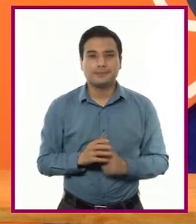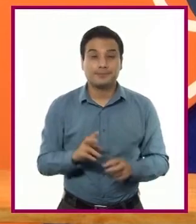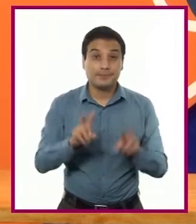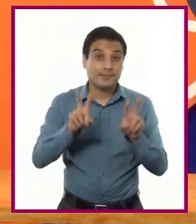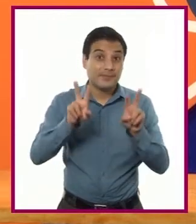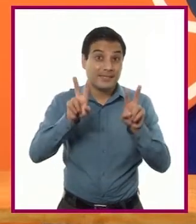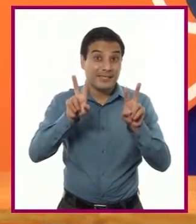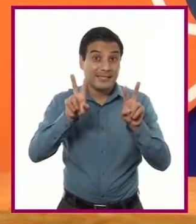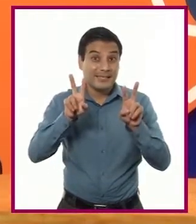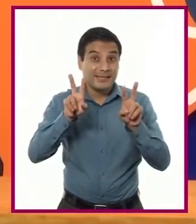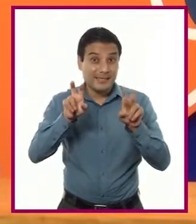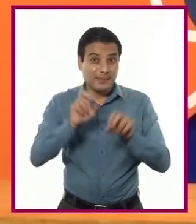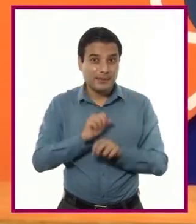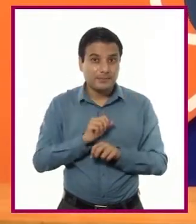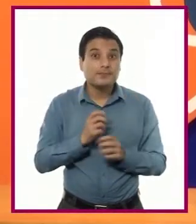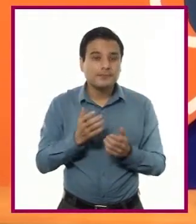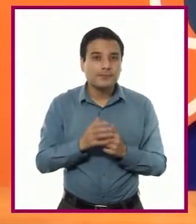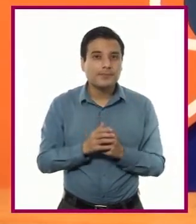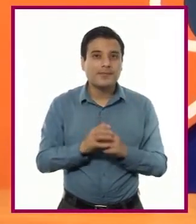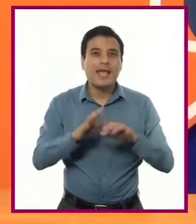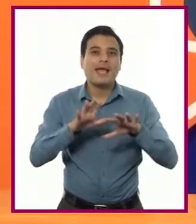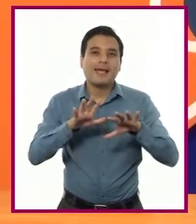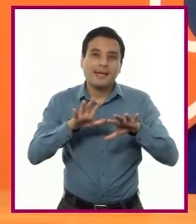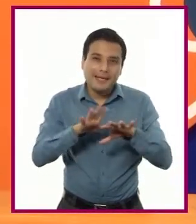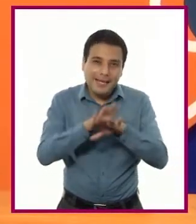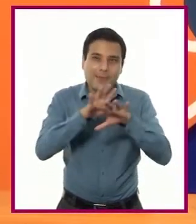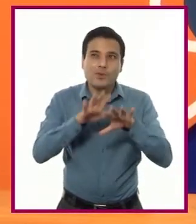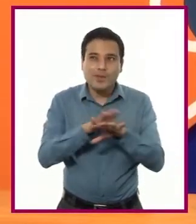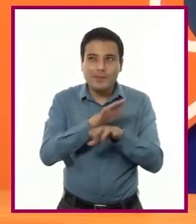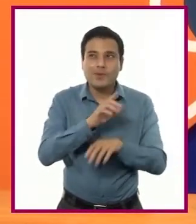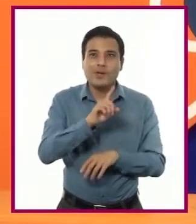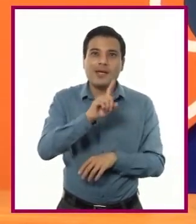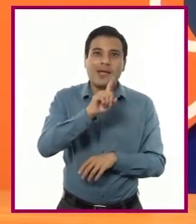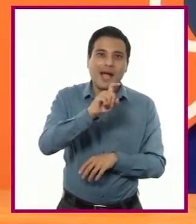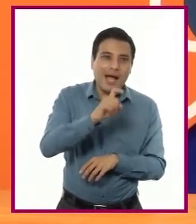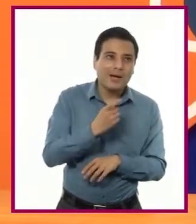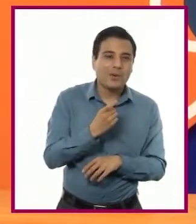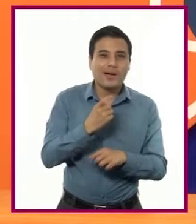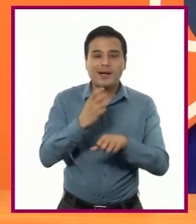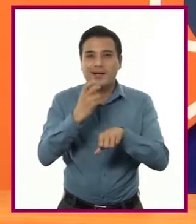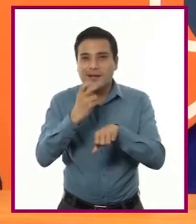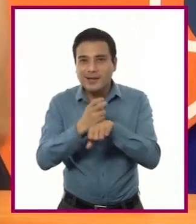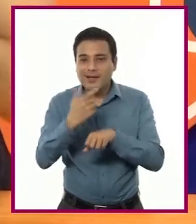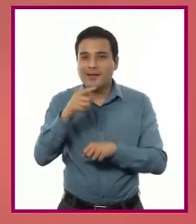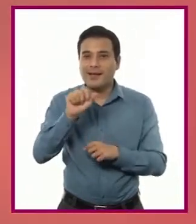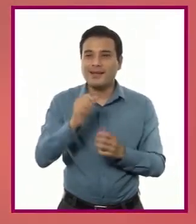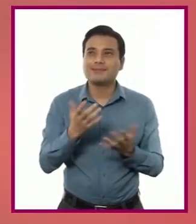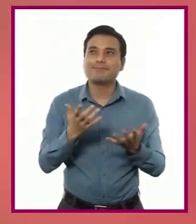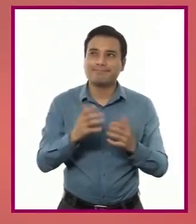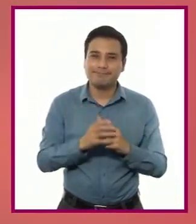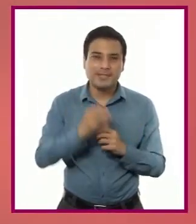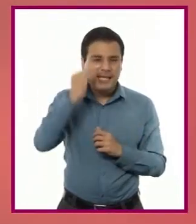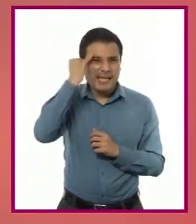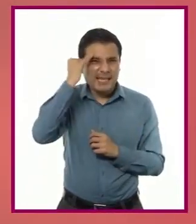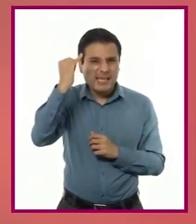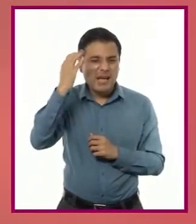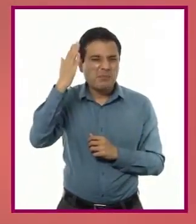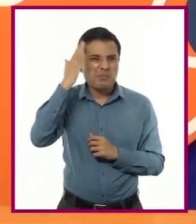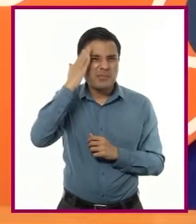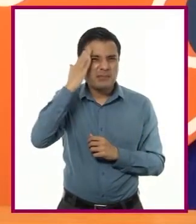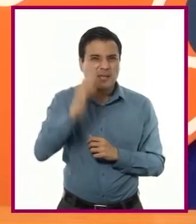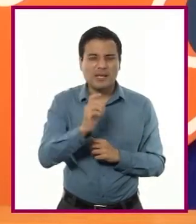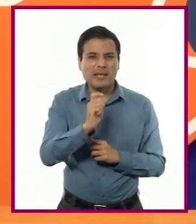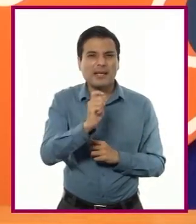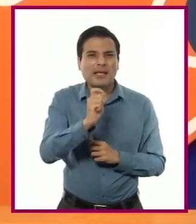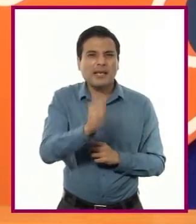la lectura que leímos es el cambio a diversos estados de las sustancias. Y la idea principal, que también